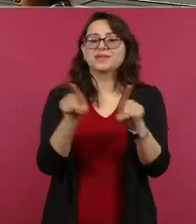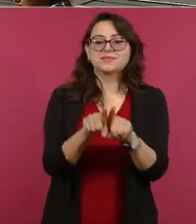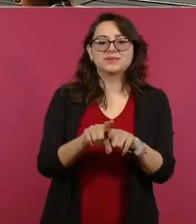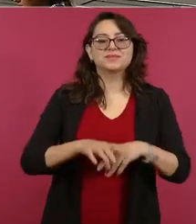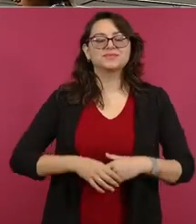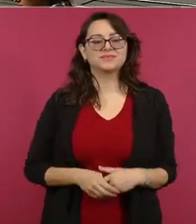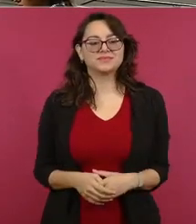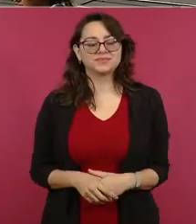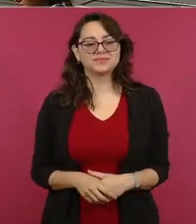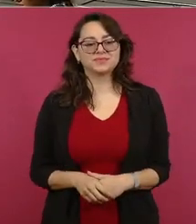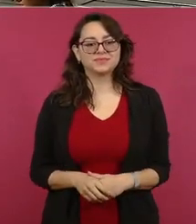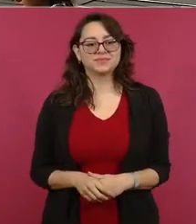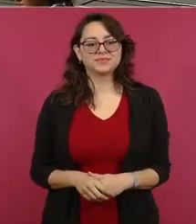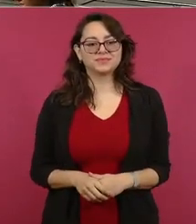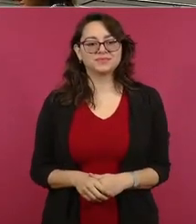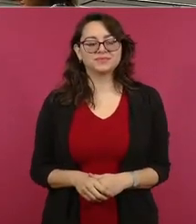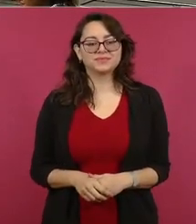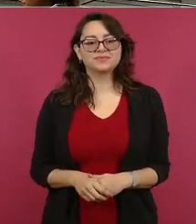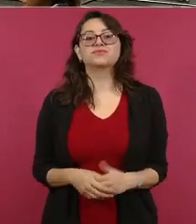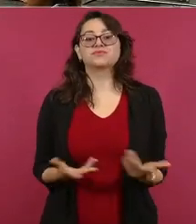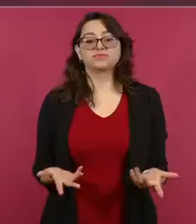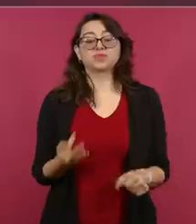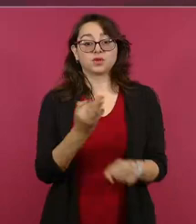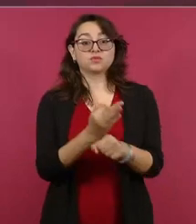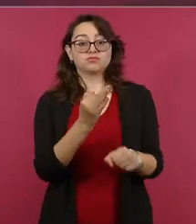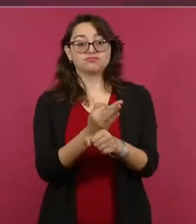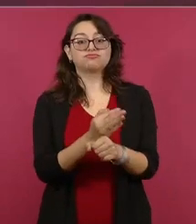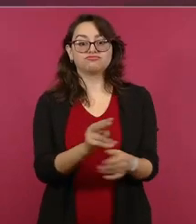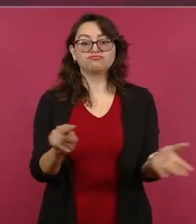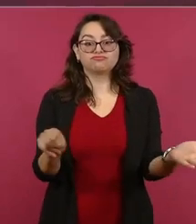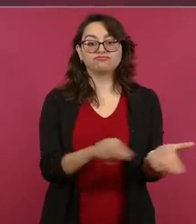Bueno, pues vamos a firmar en